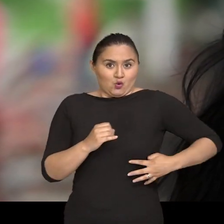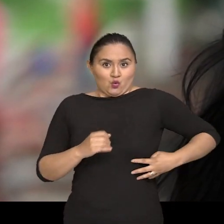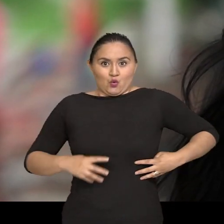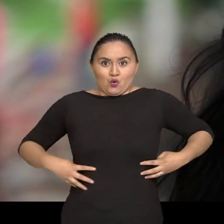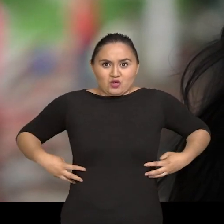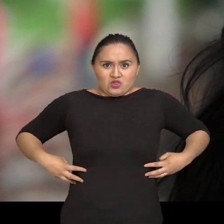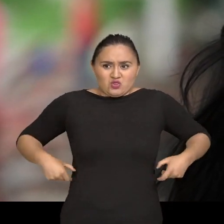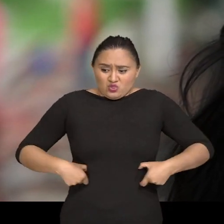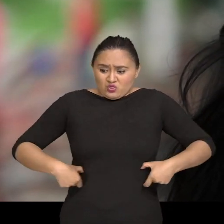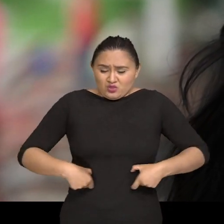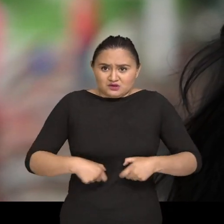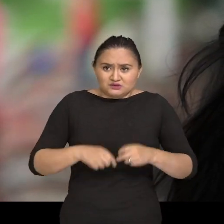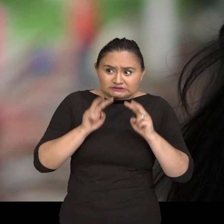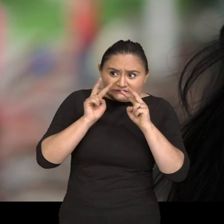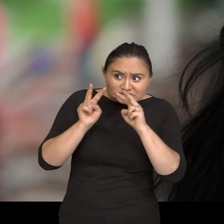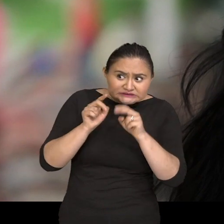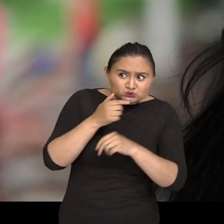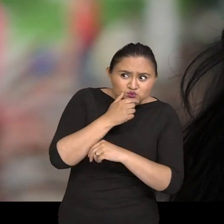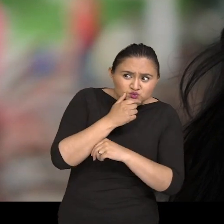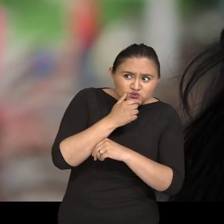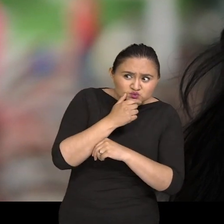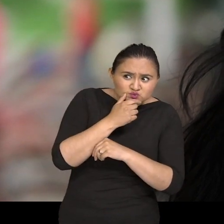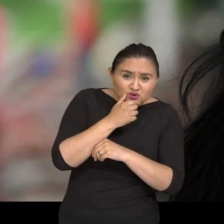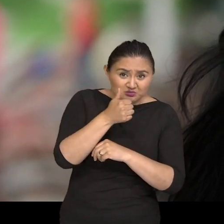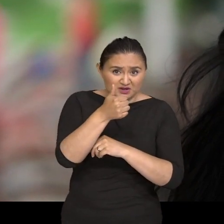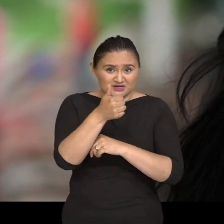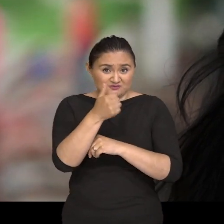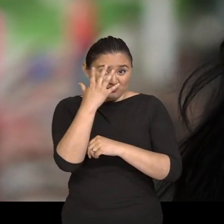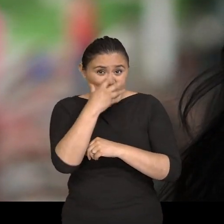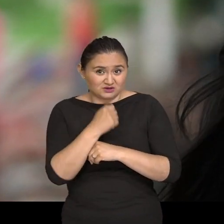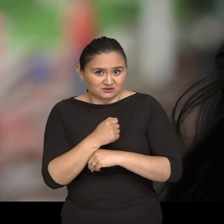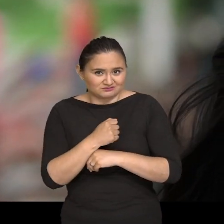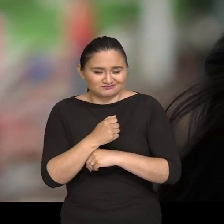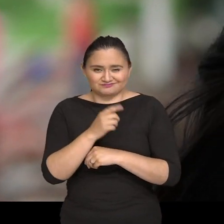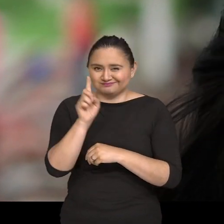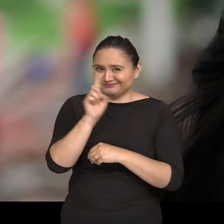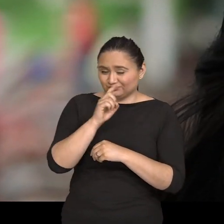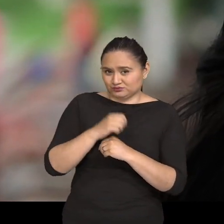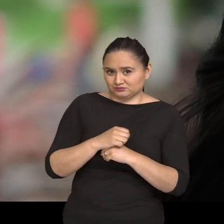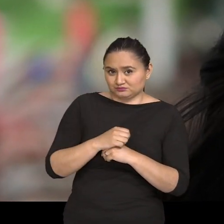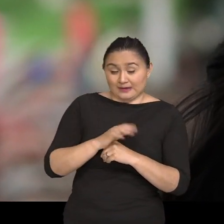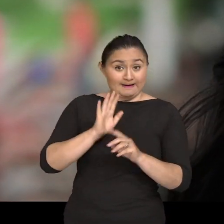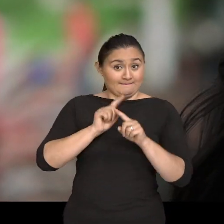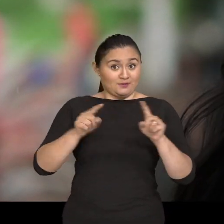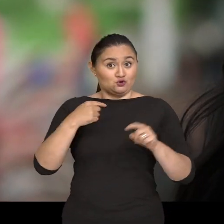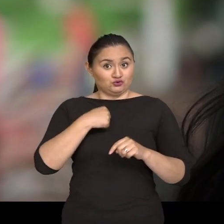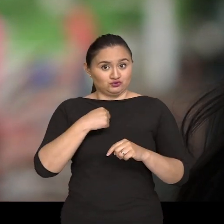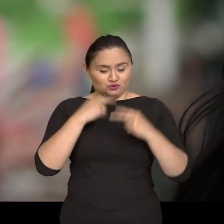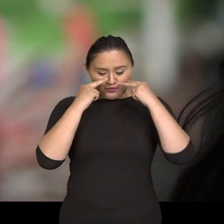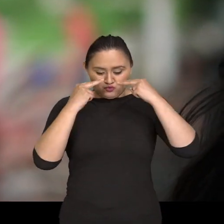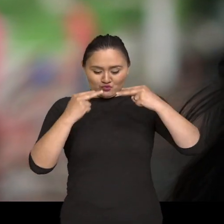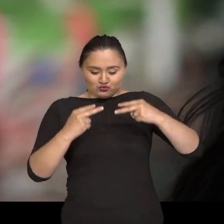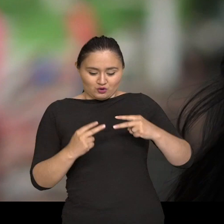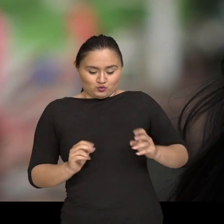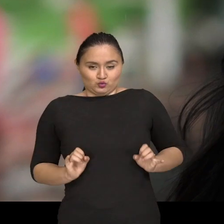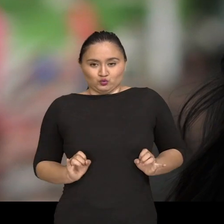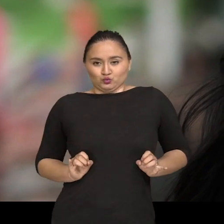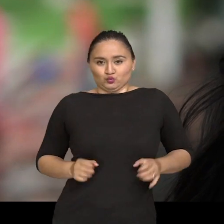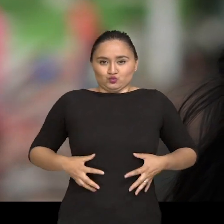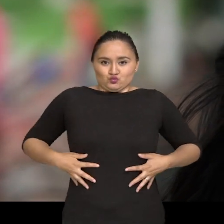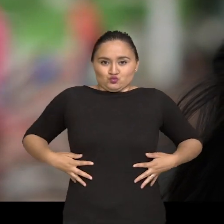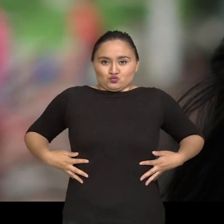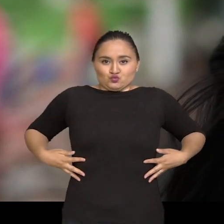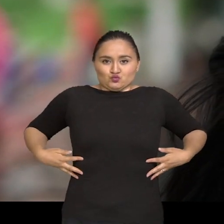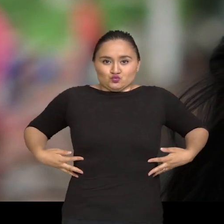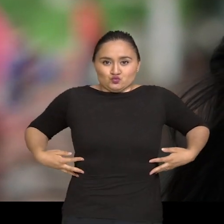las costillas todo pero no se veía bien para mí se veía bien yo me veía el espejo y me gustaba que